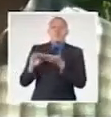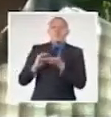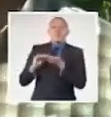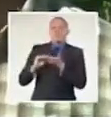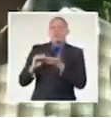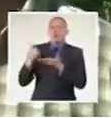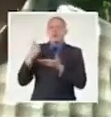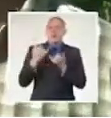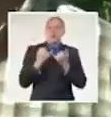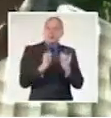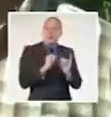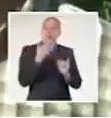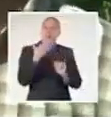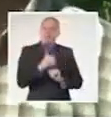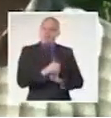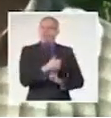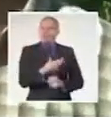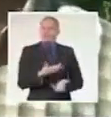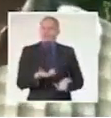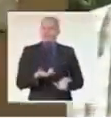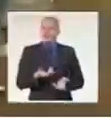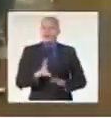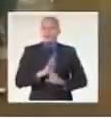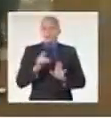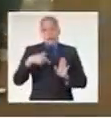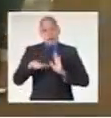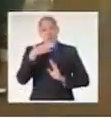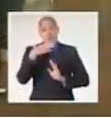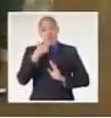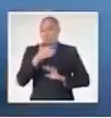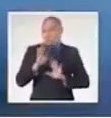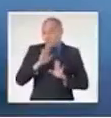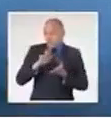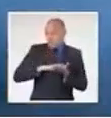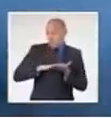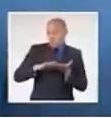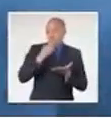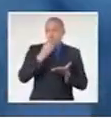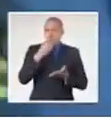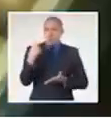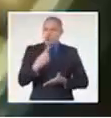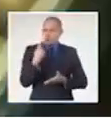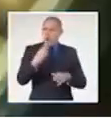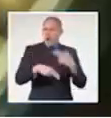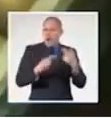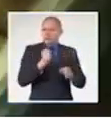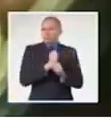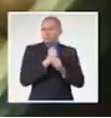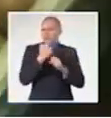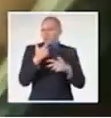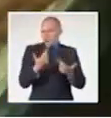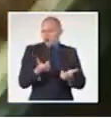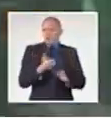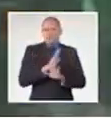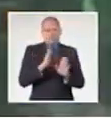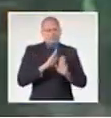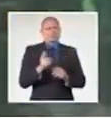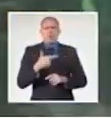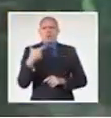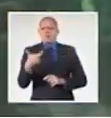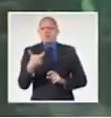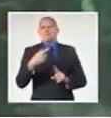fortalecido que nos han dado posibilidad de inversiones de trabajar está la doble moneda de vender al